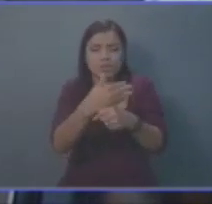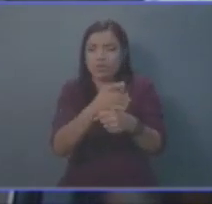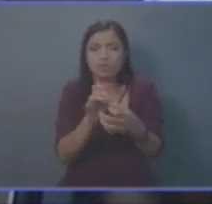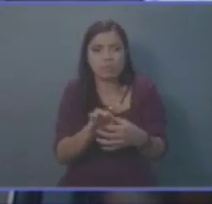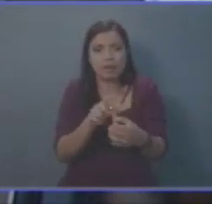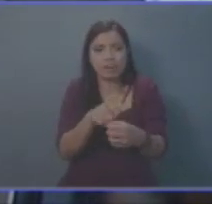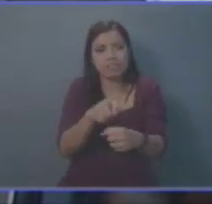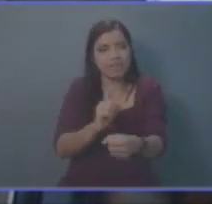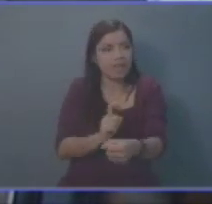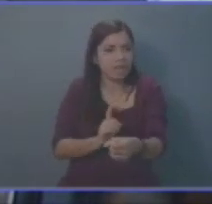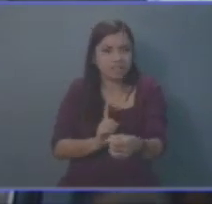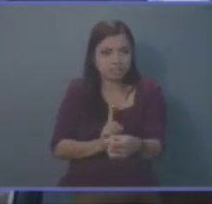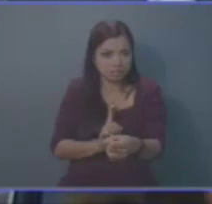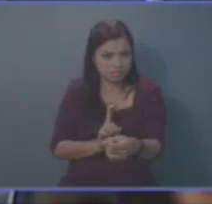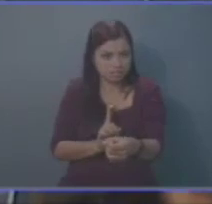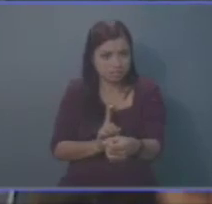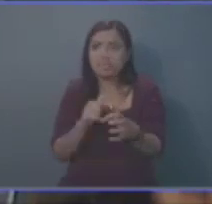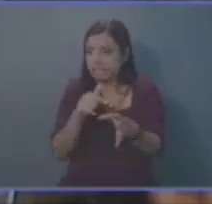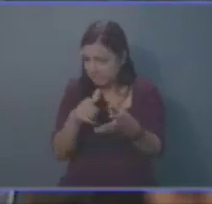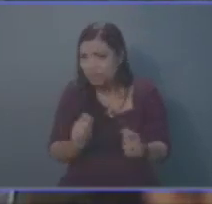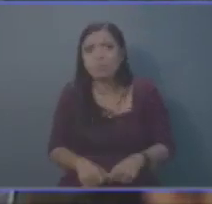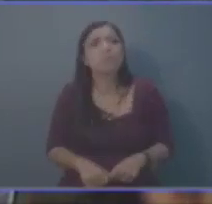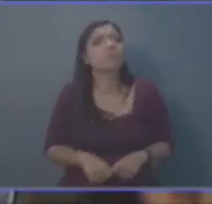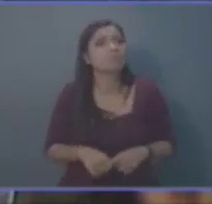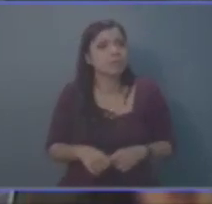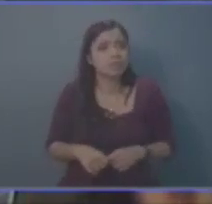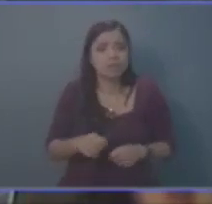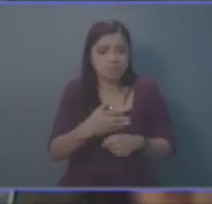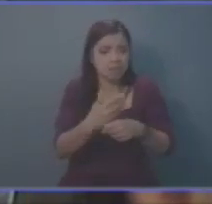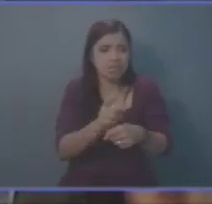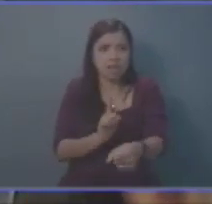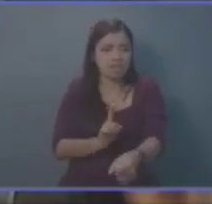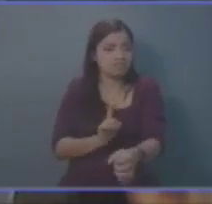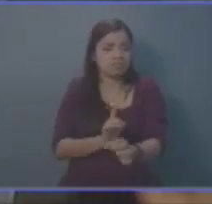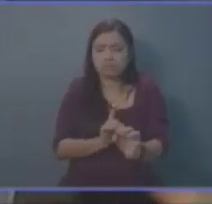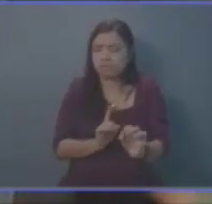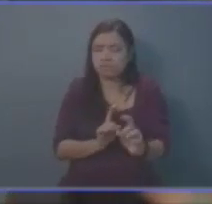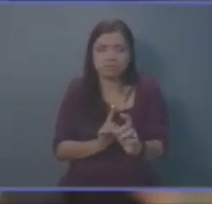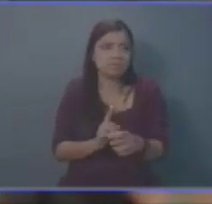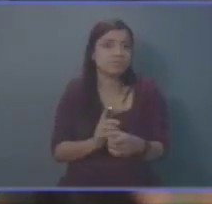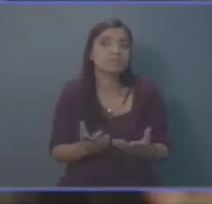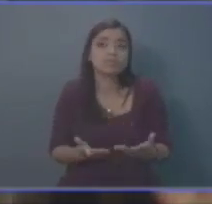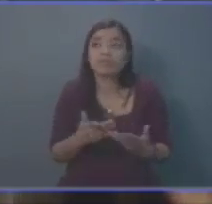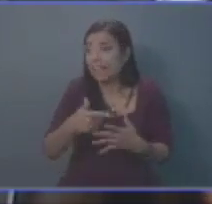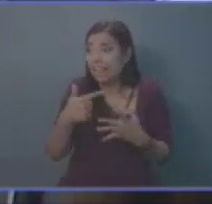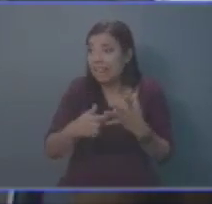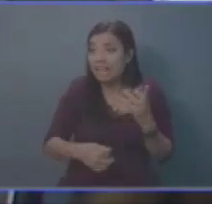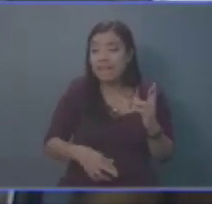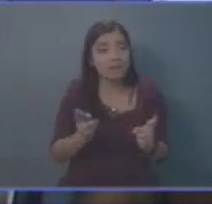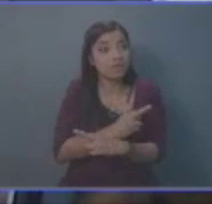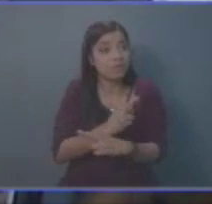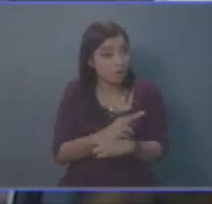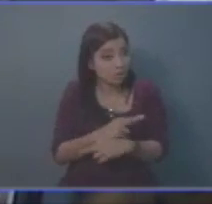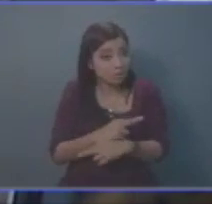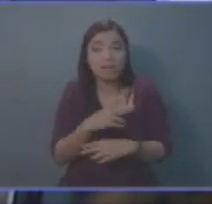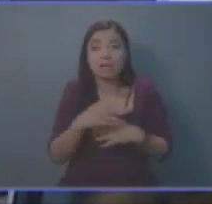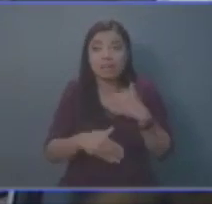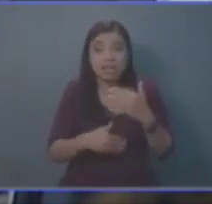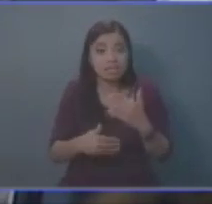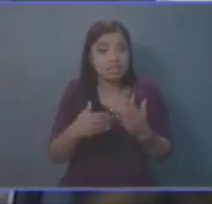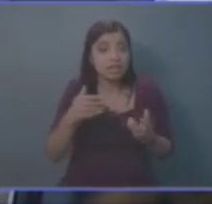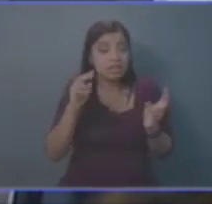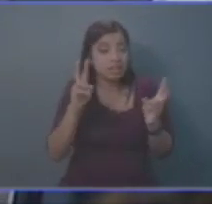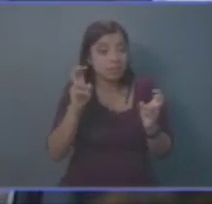El problema es que en esa misma reforma se está diciendo, en esa misma reforma en la que se dice que están respaldando a la